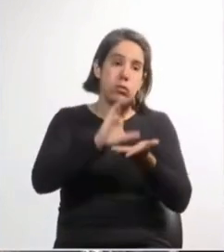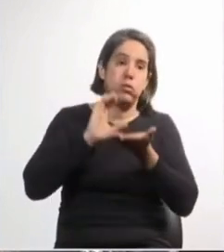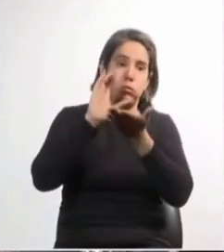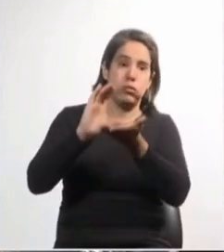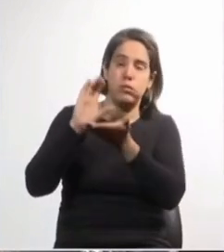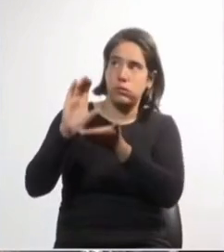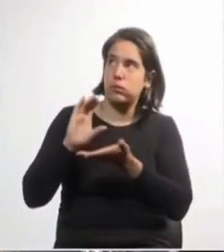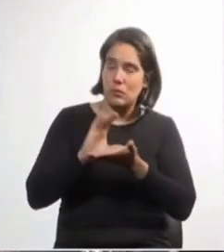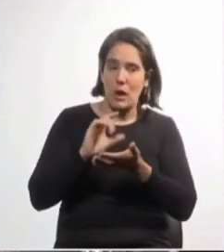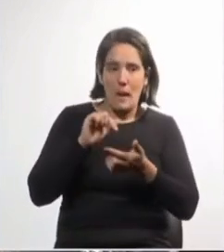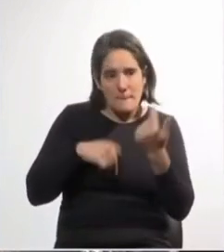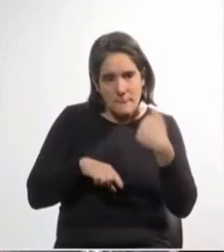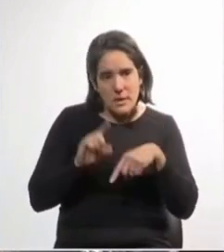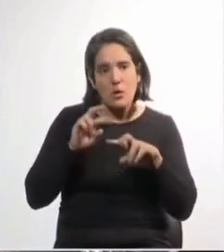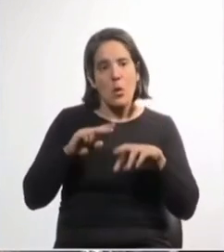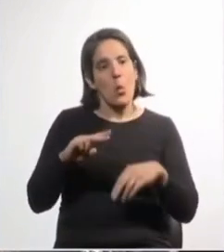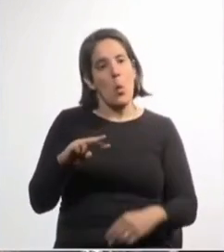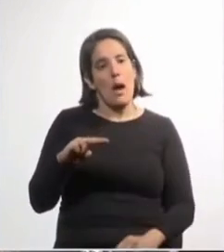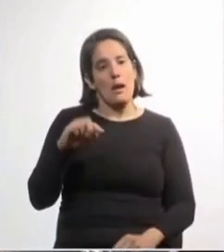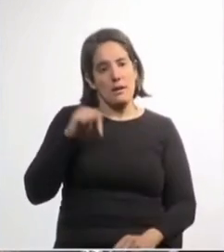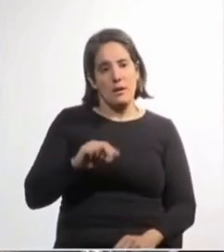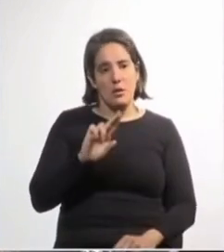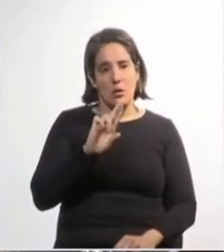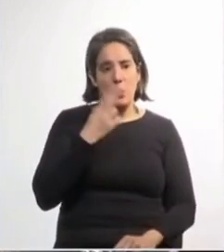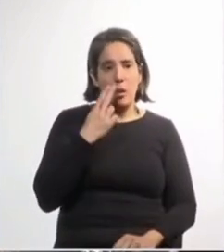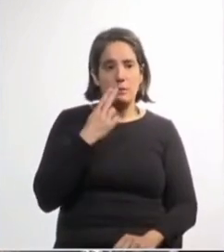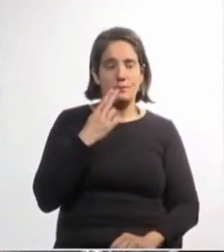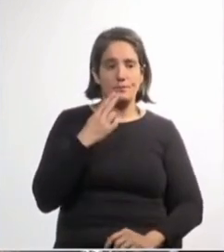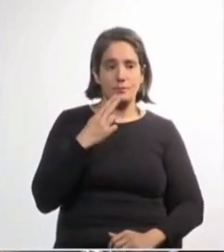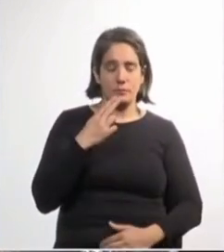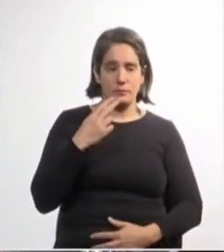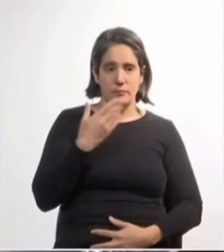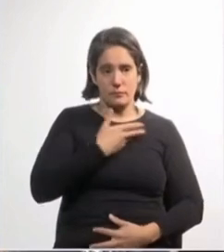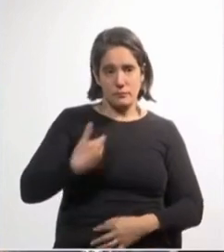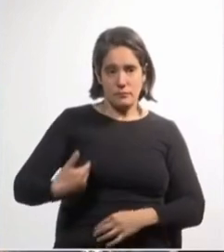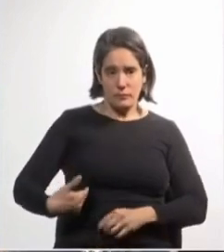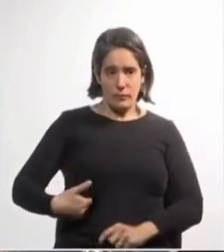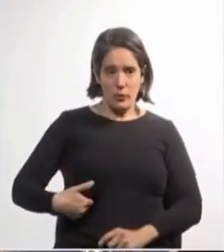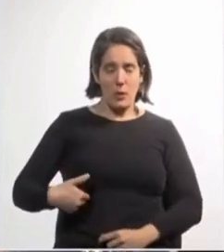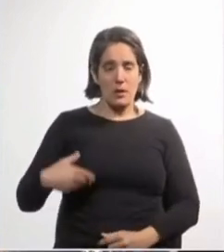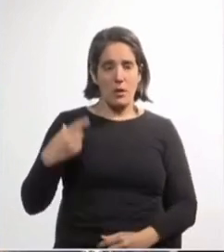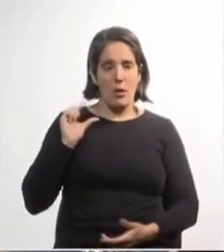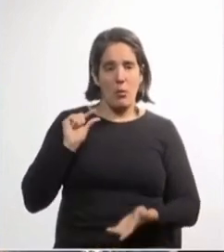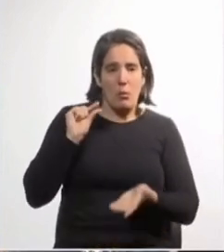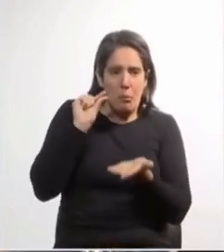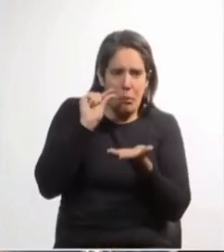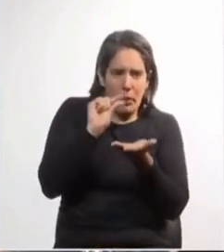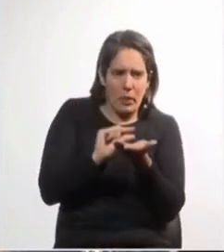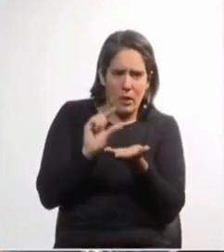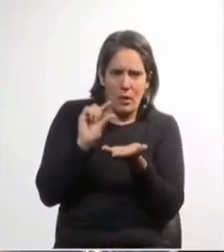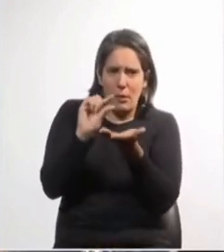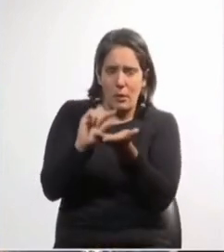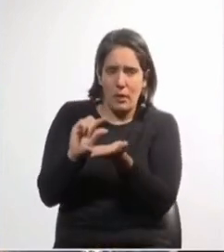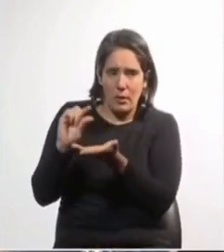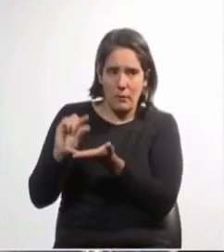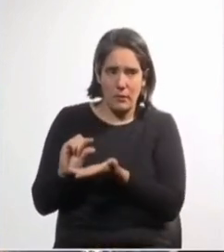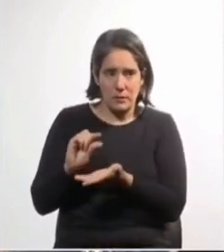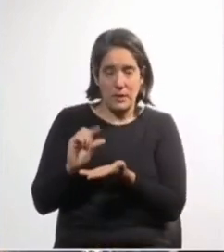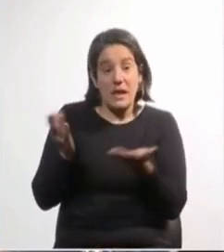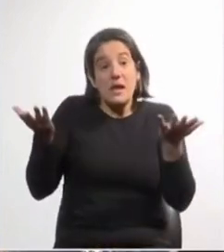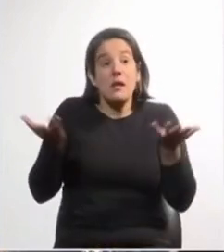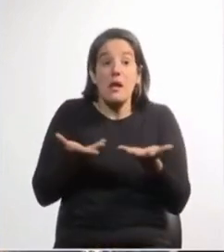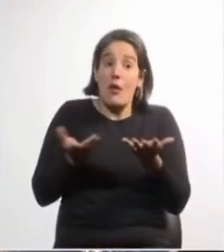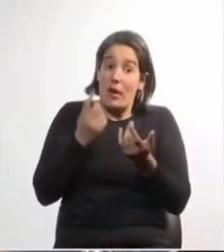Pero aún en el contexto de la emergencia sanitaria, el gobierno se aferró a la reducción del gasto y